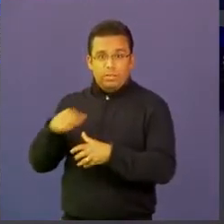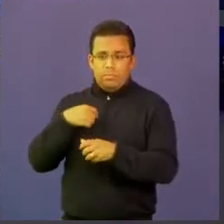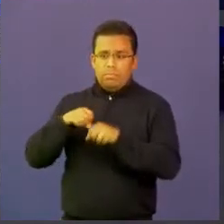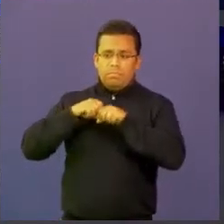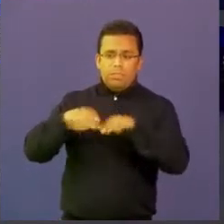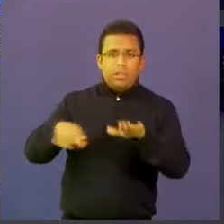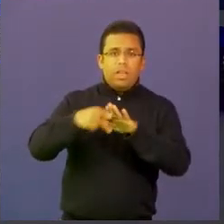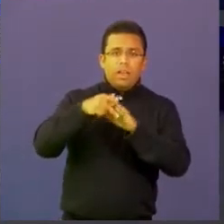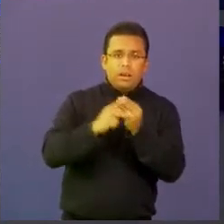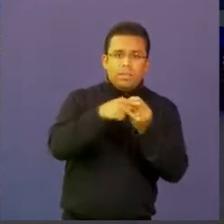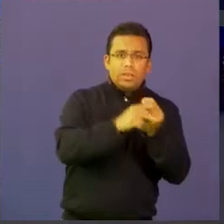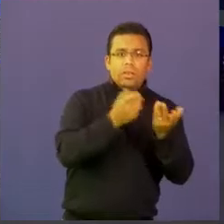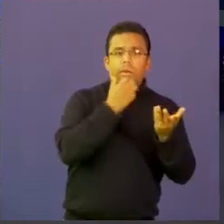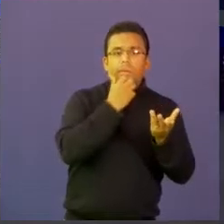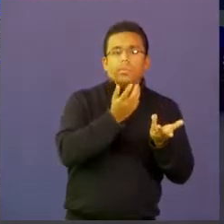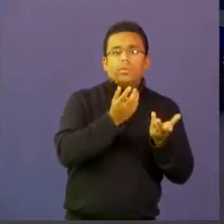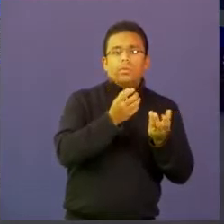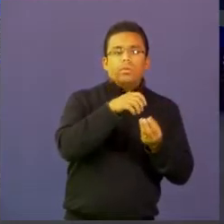ofimática entonces de Office